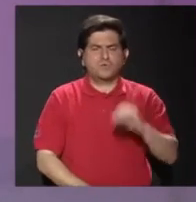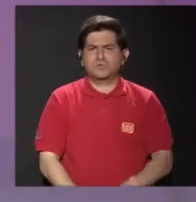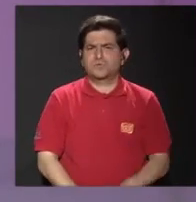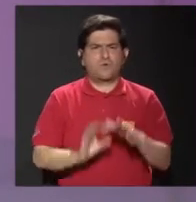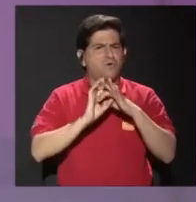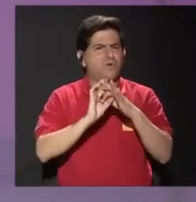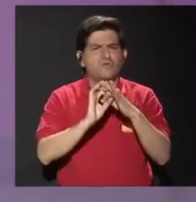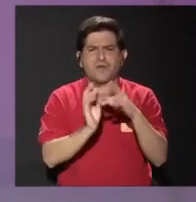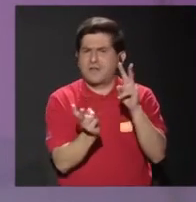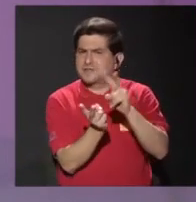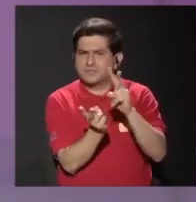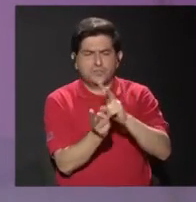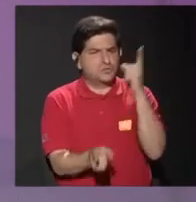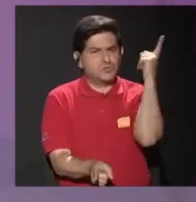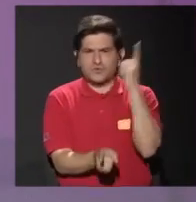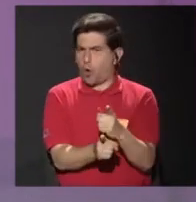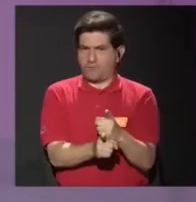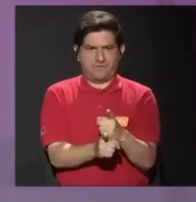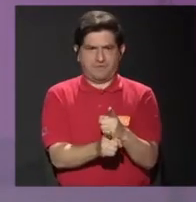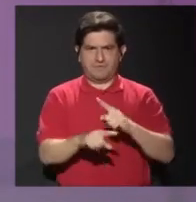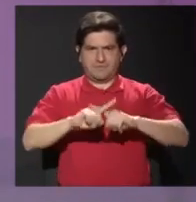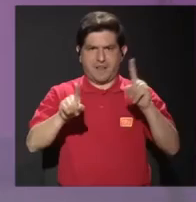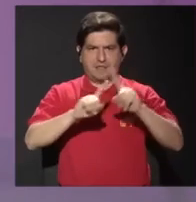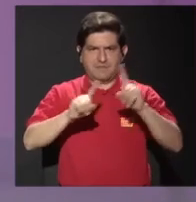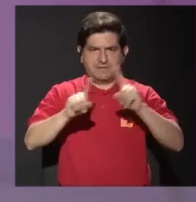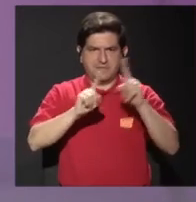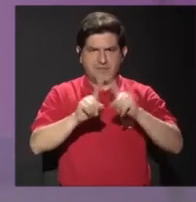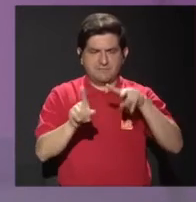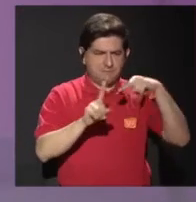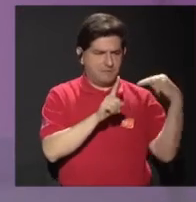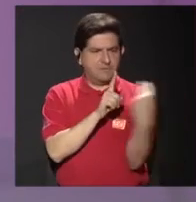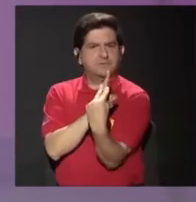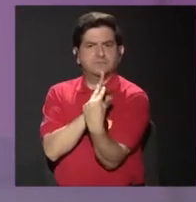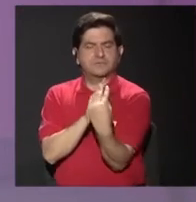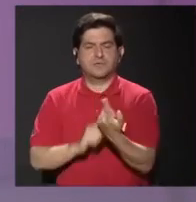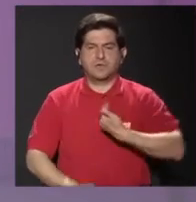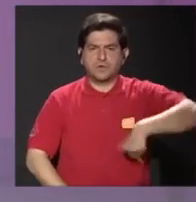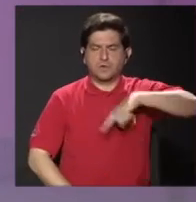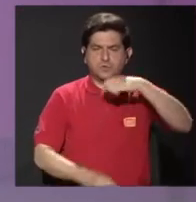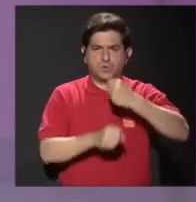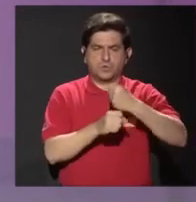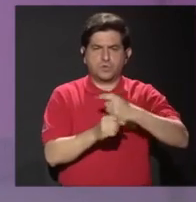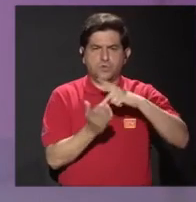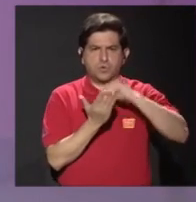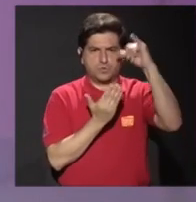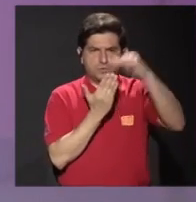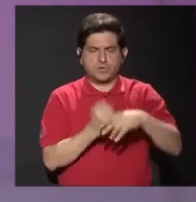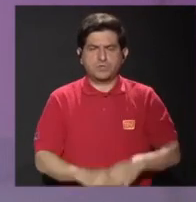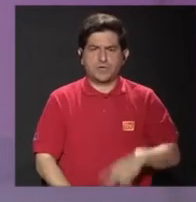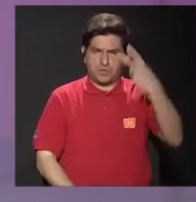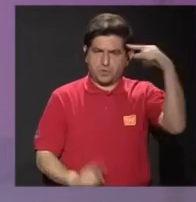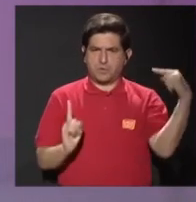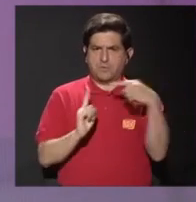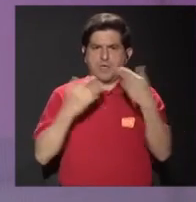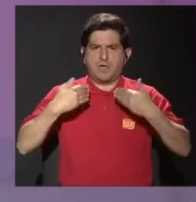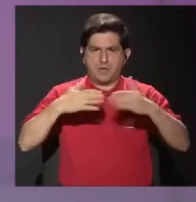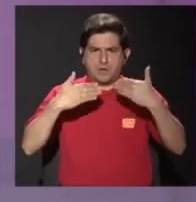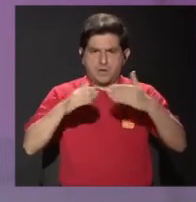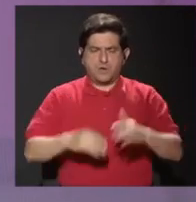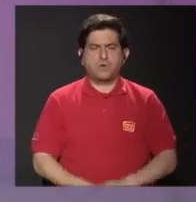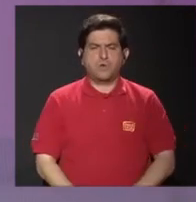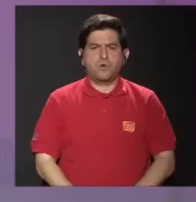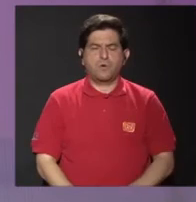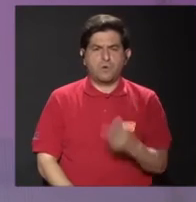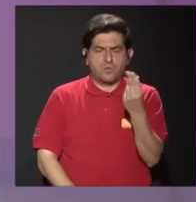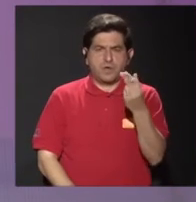impropias desde otra perspectiva por lo tanto estamos trabajando con el proyecto mesoamericano con recursos